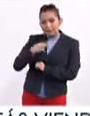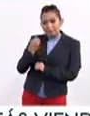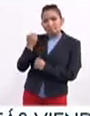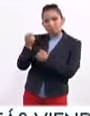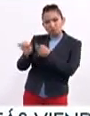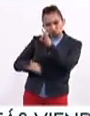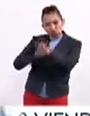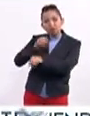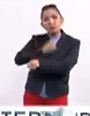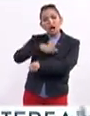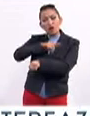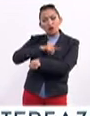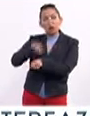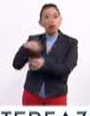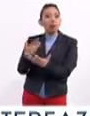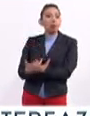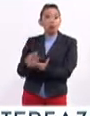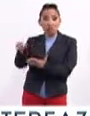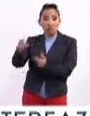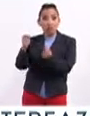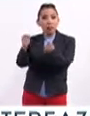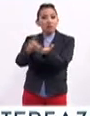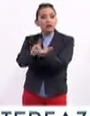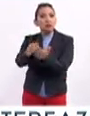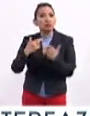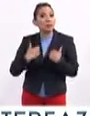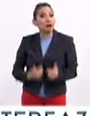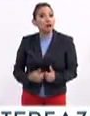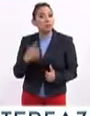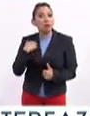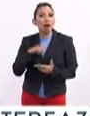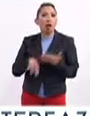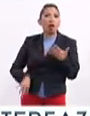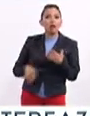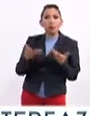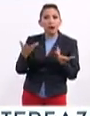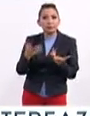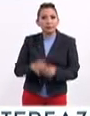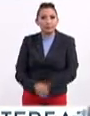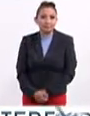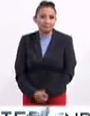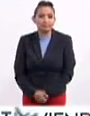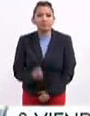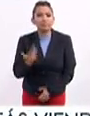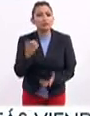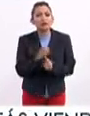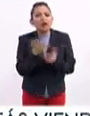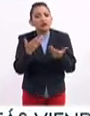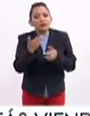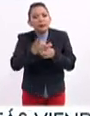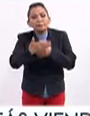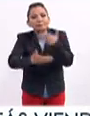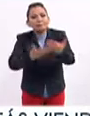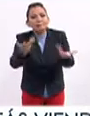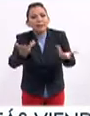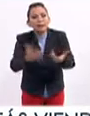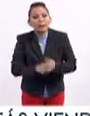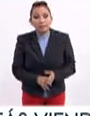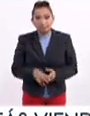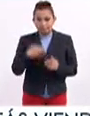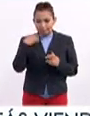la salud y no lo garantiza, puede violar derechos humanos por omisión. Ahora bien, ¿qué tanto se está haciendo, doctor? Pues mire,